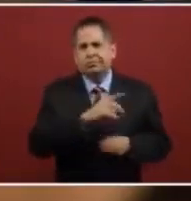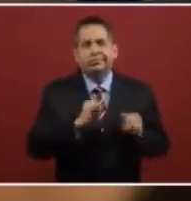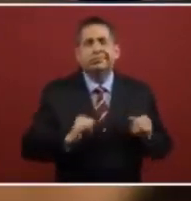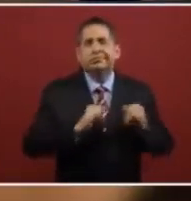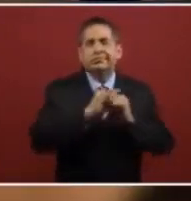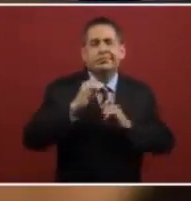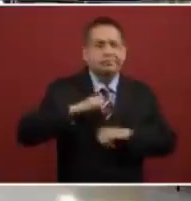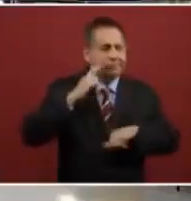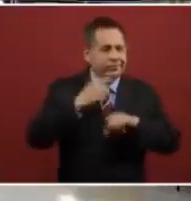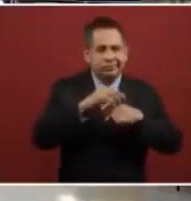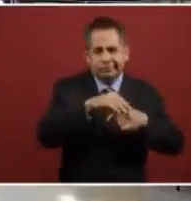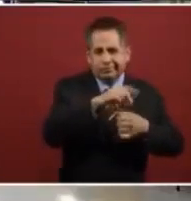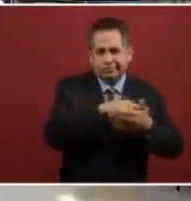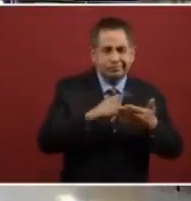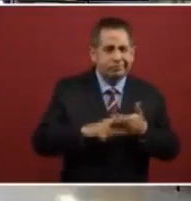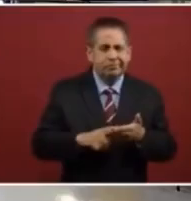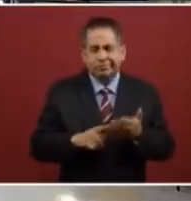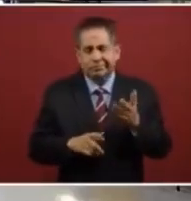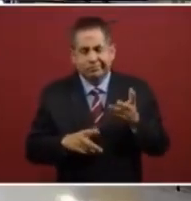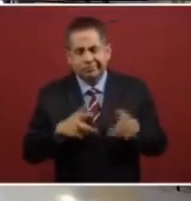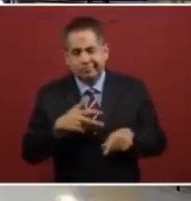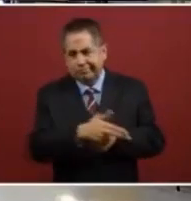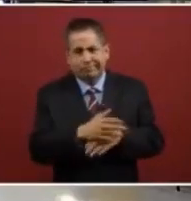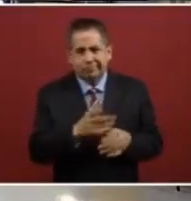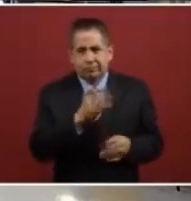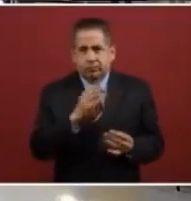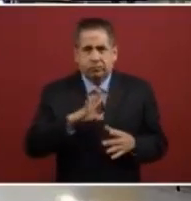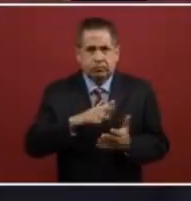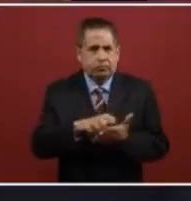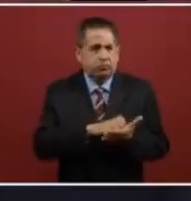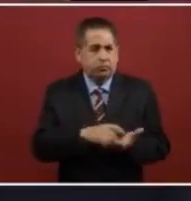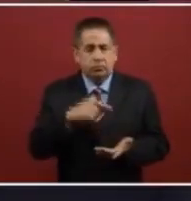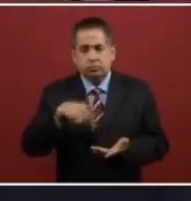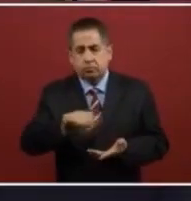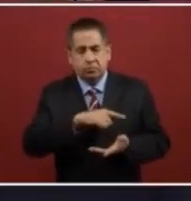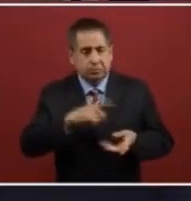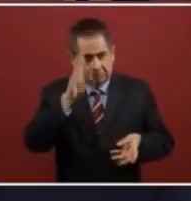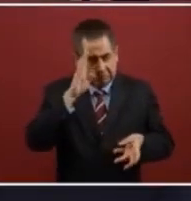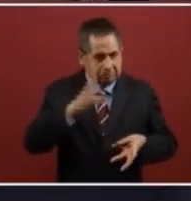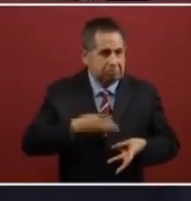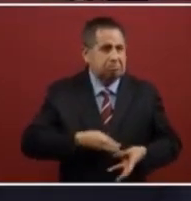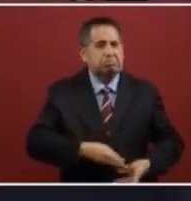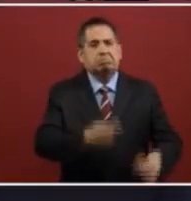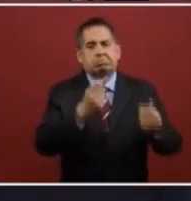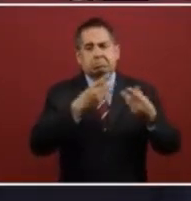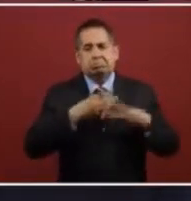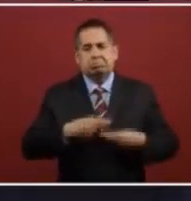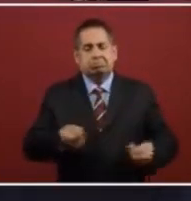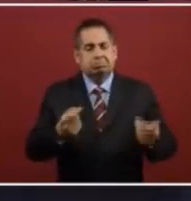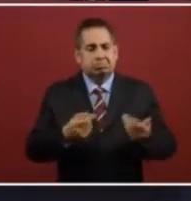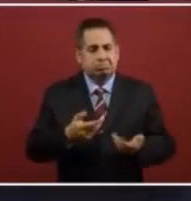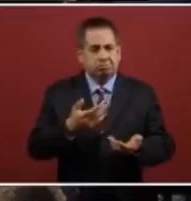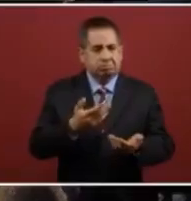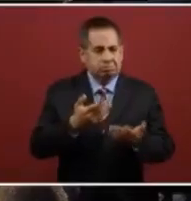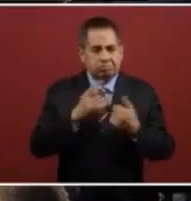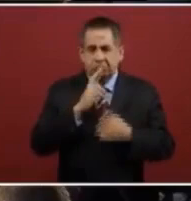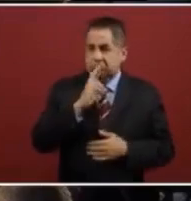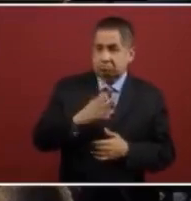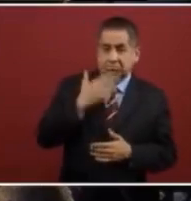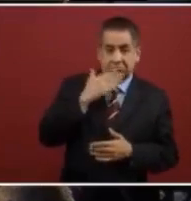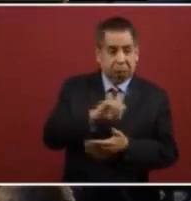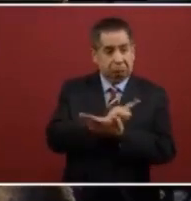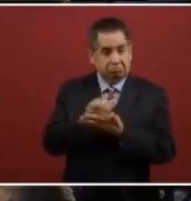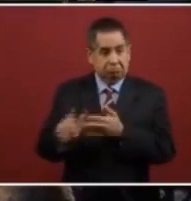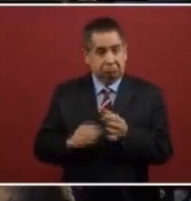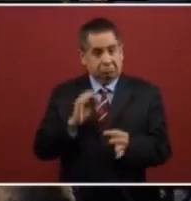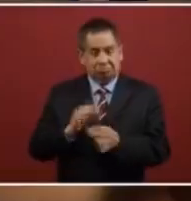al tema de la austeridad republicana y sobre todo lo que menciona usted, despilfarran para que después pues no resulten en elecciones pues que